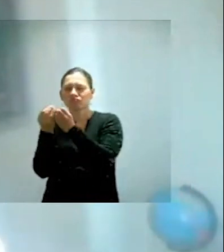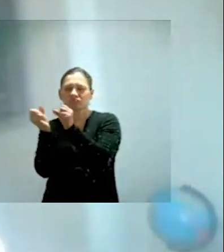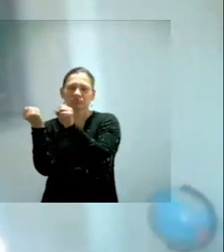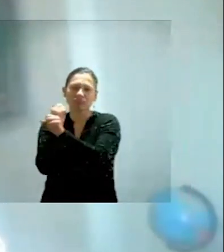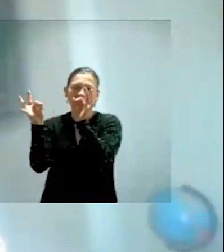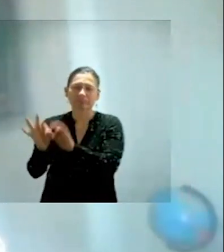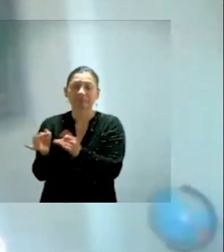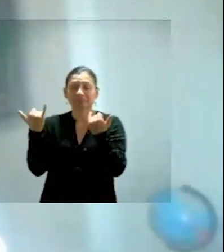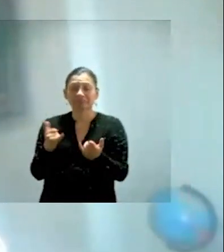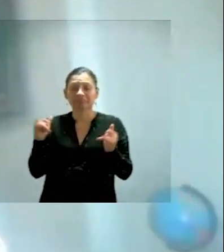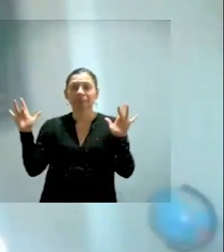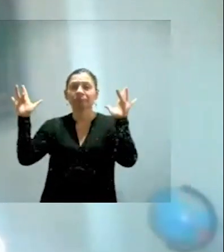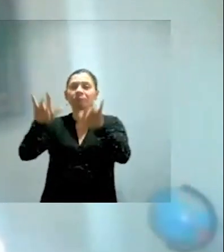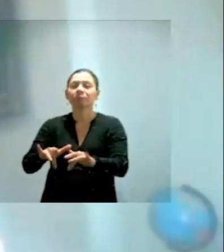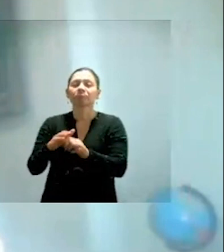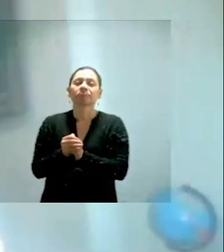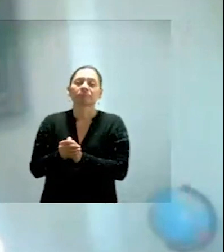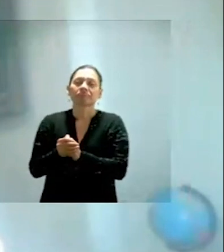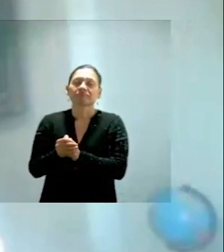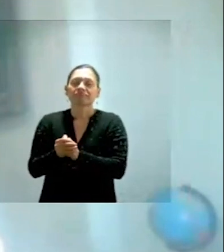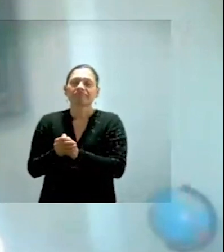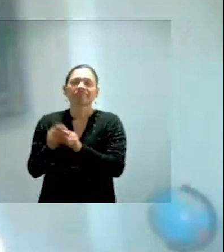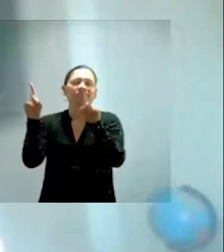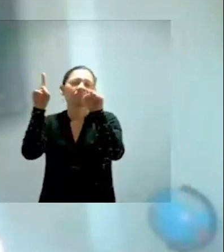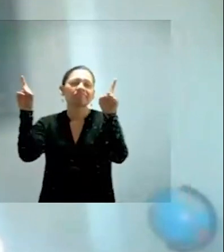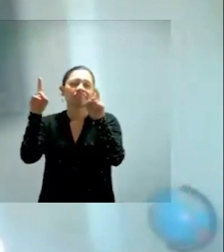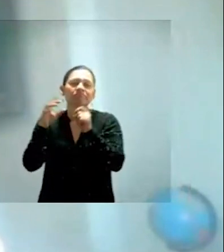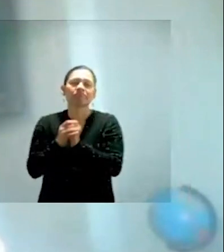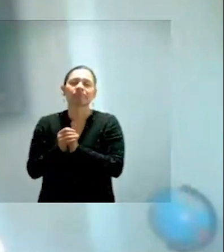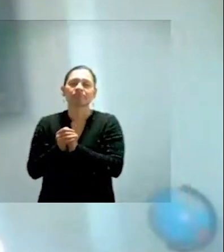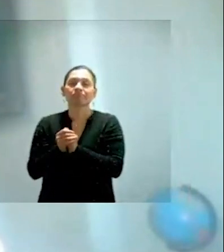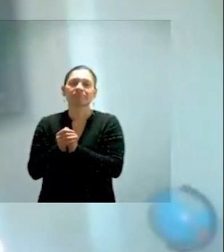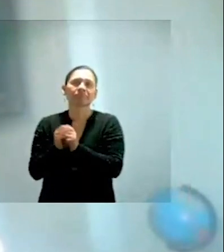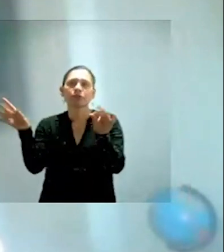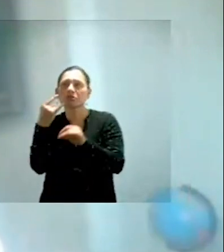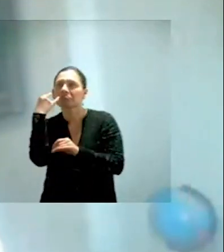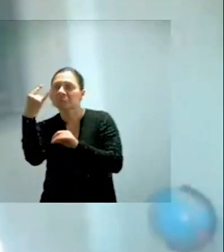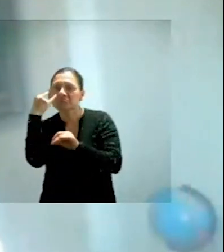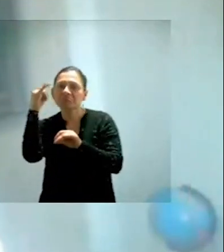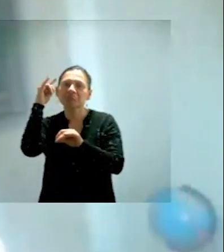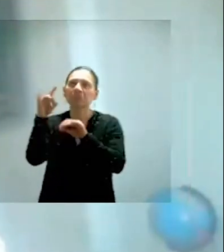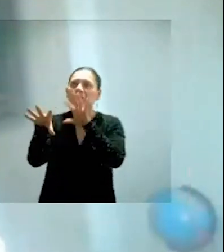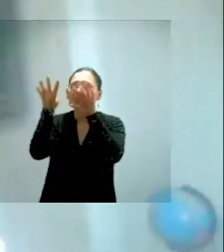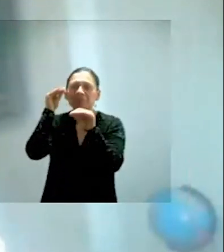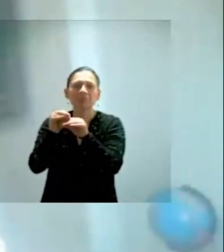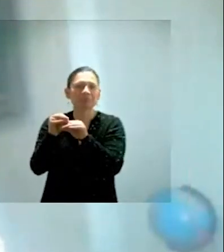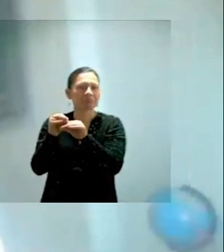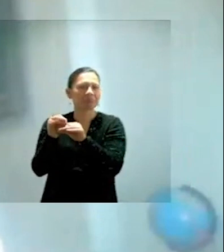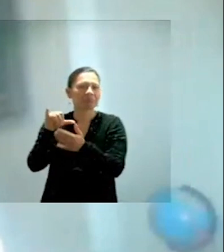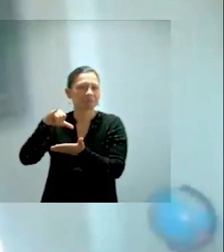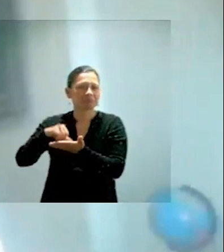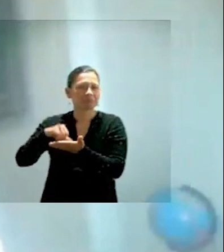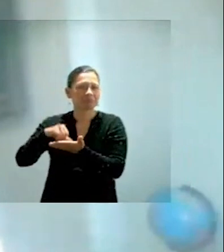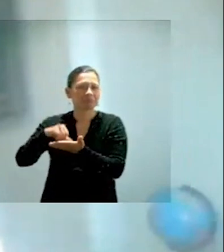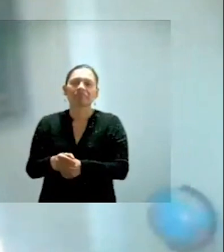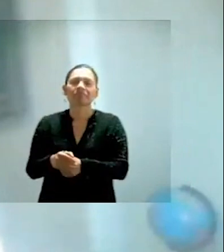a hablar de temas que nos interesan y que miramos su evolución